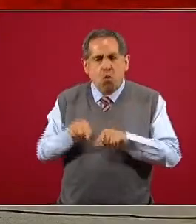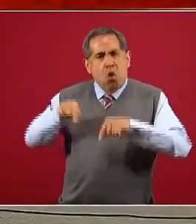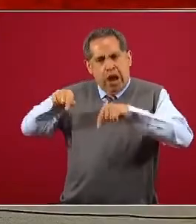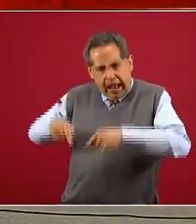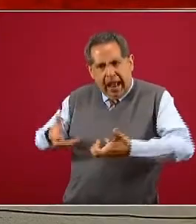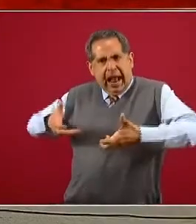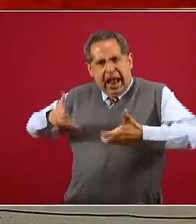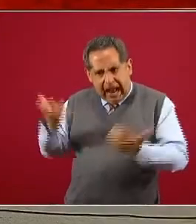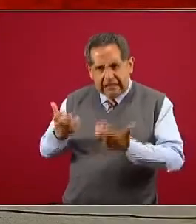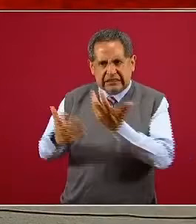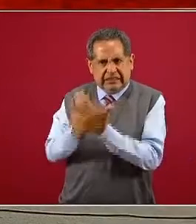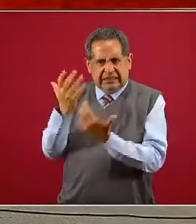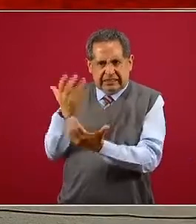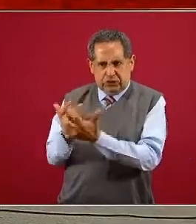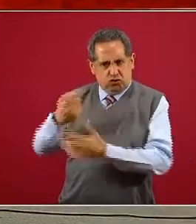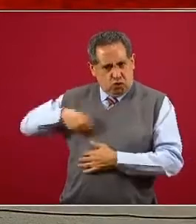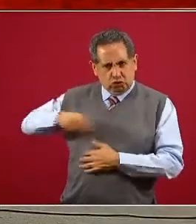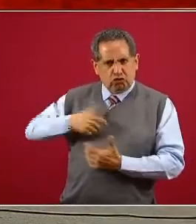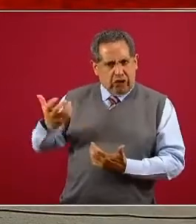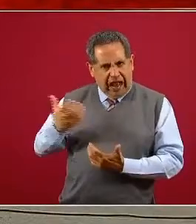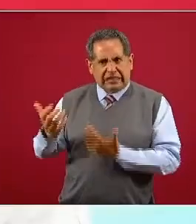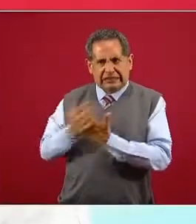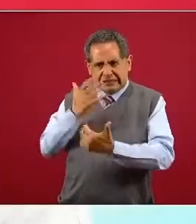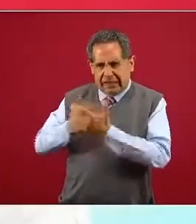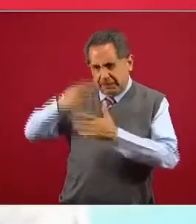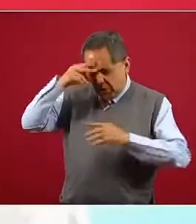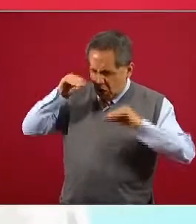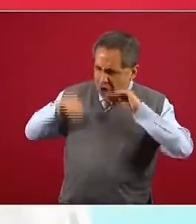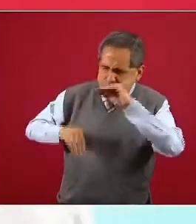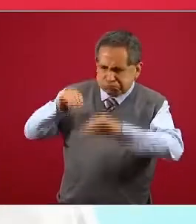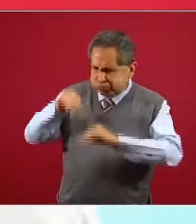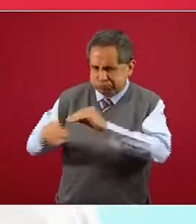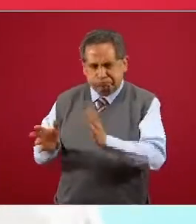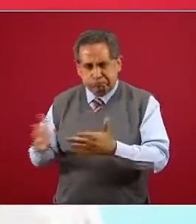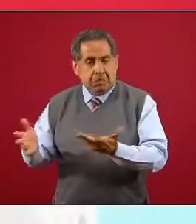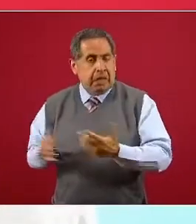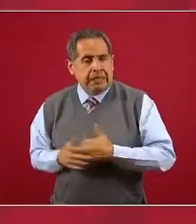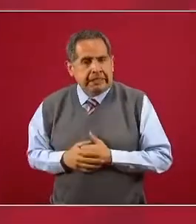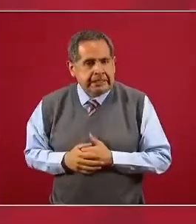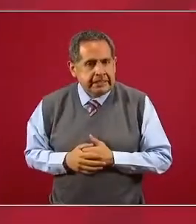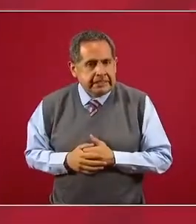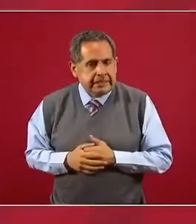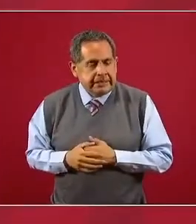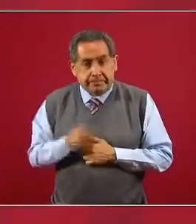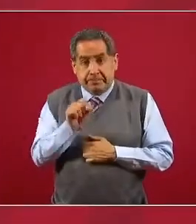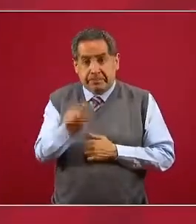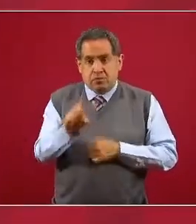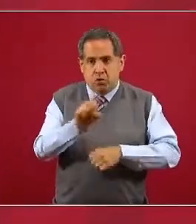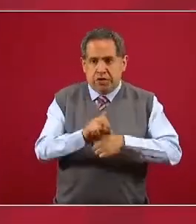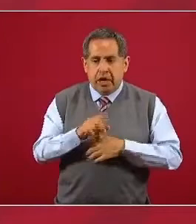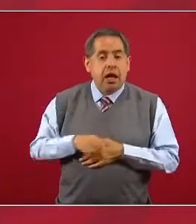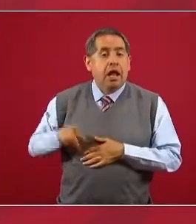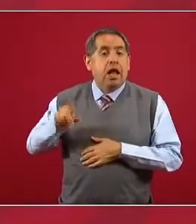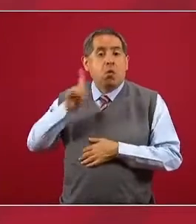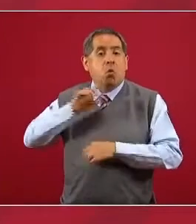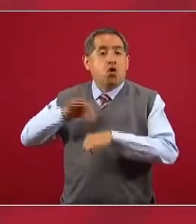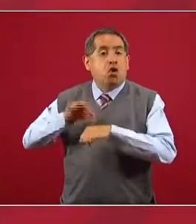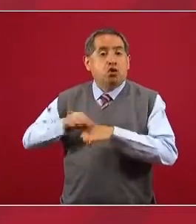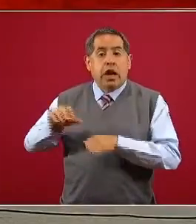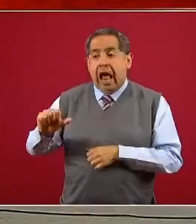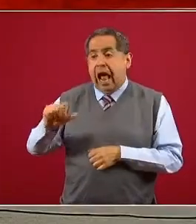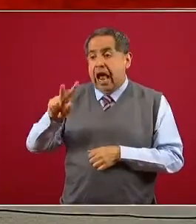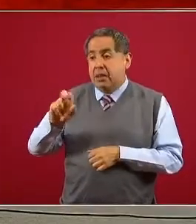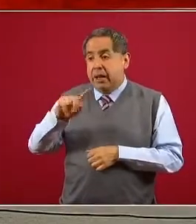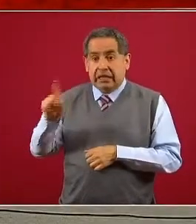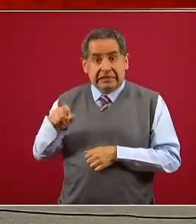desarrollar ventiladores, fabricarlos en México. Esa misma tarde, la doctora Álvarez Builla